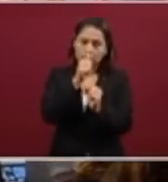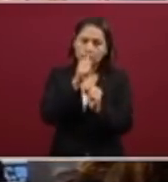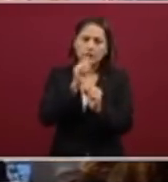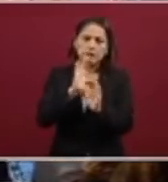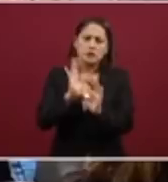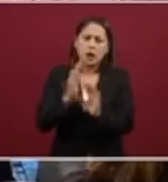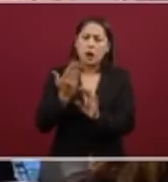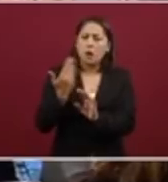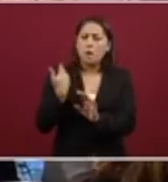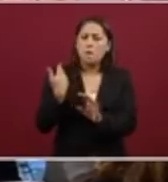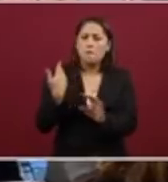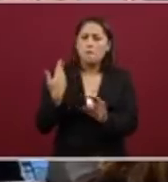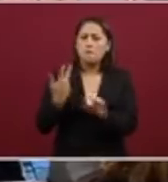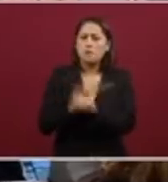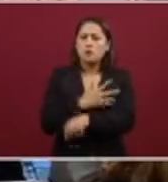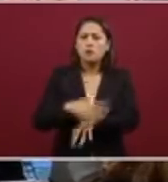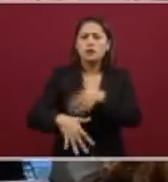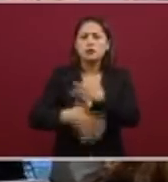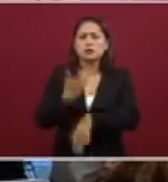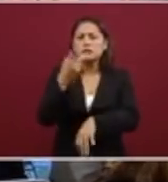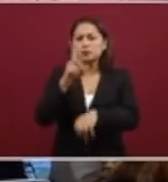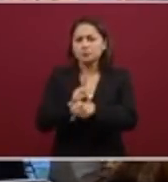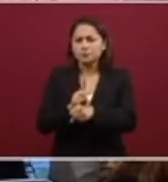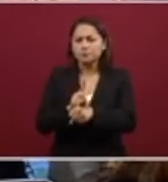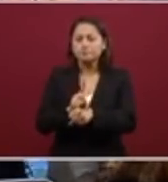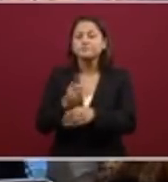nos faltan 2 meses y medio.